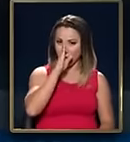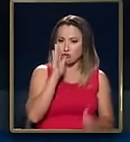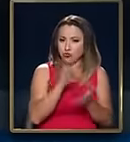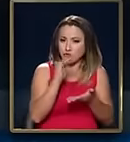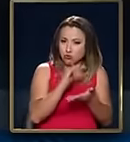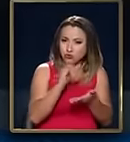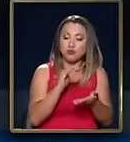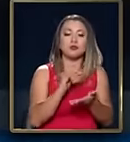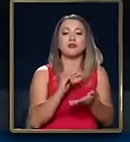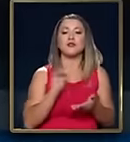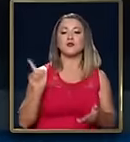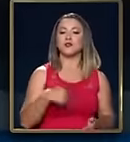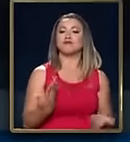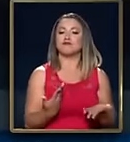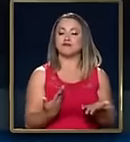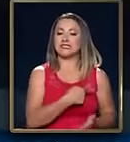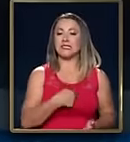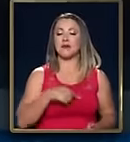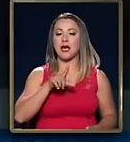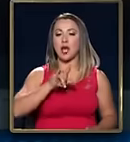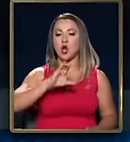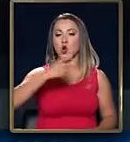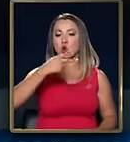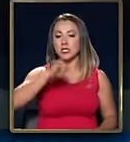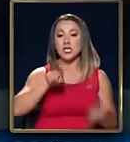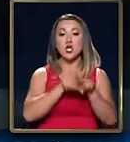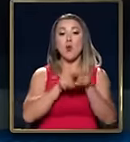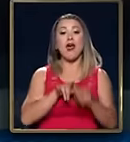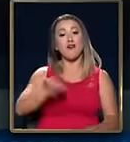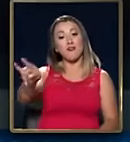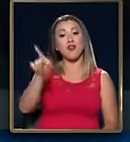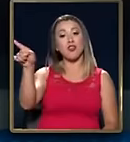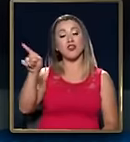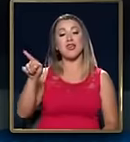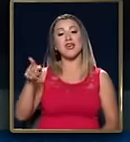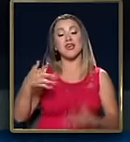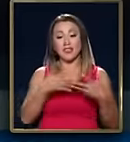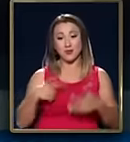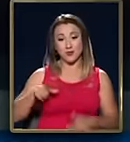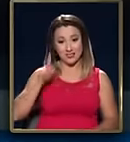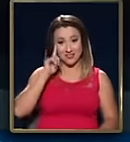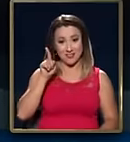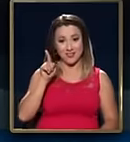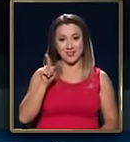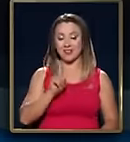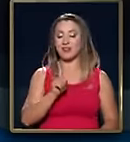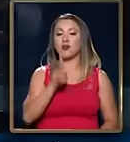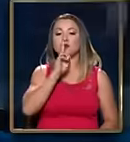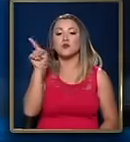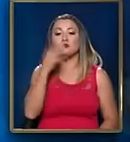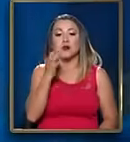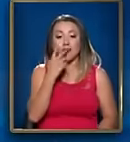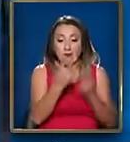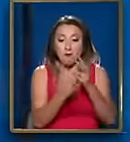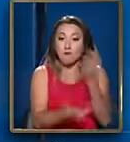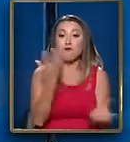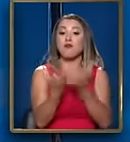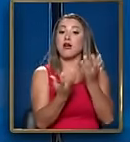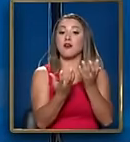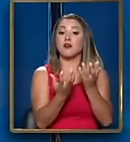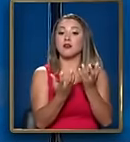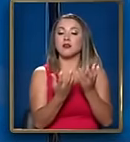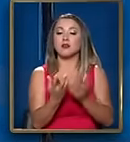chico, que nosotros se llamaba Luchín, al igual que el avión. Y se llamaba Luchín igual que el avión, porque el weón, fuego que veía, fuego